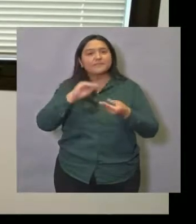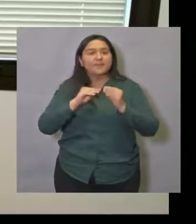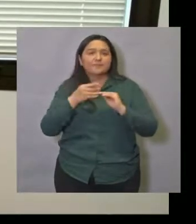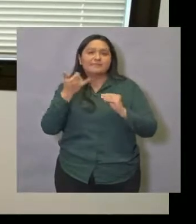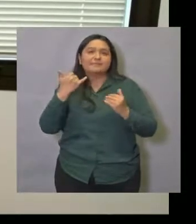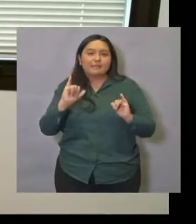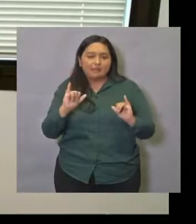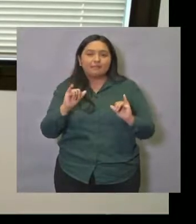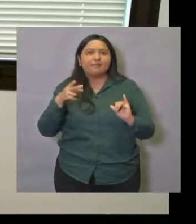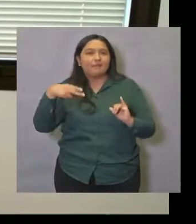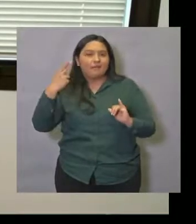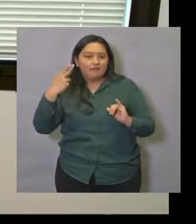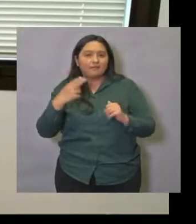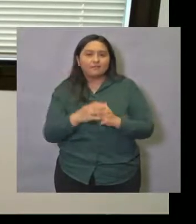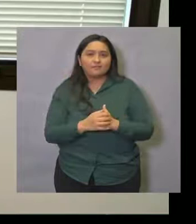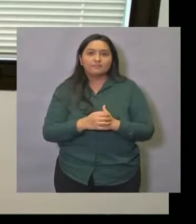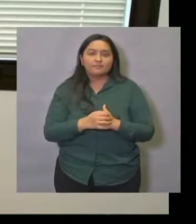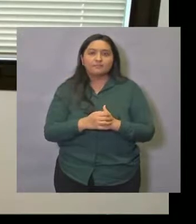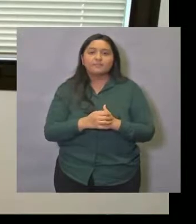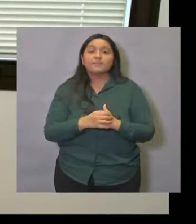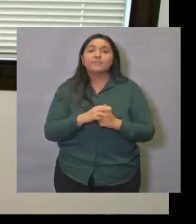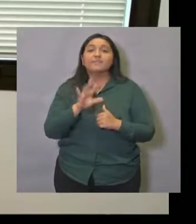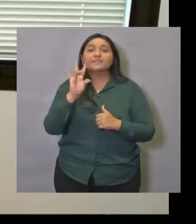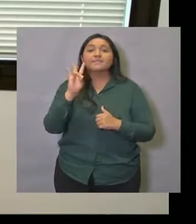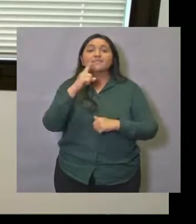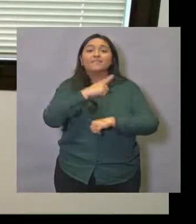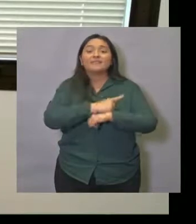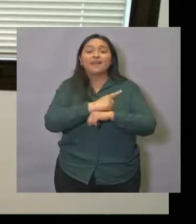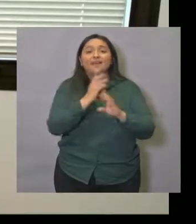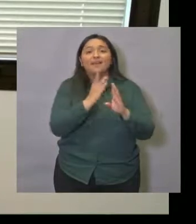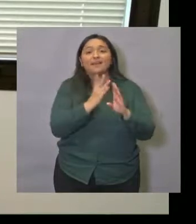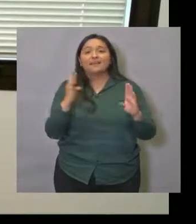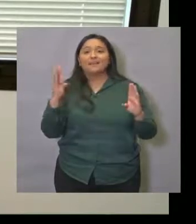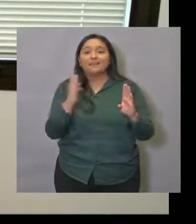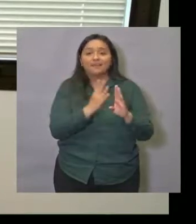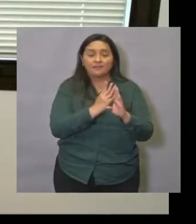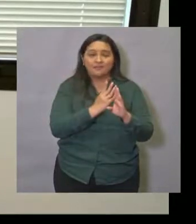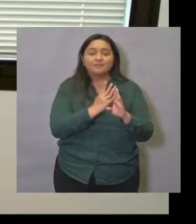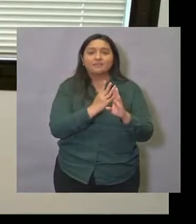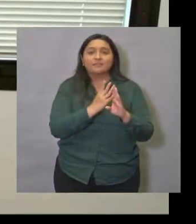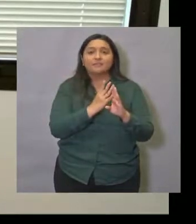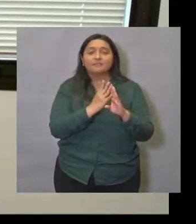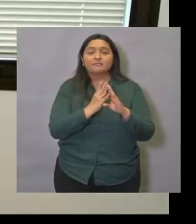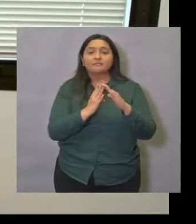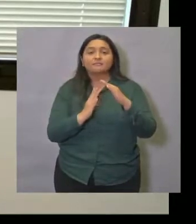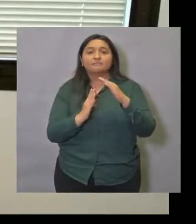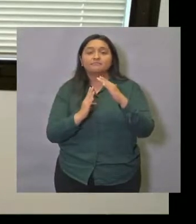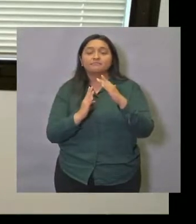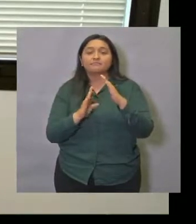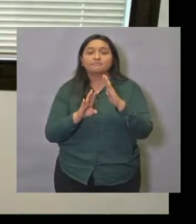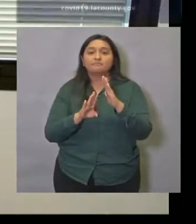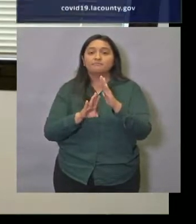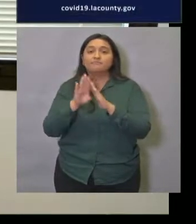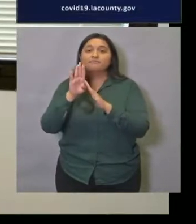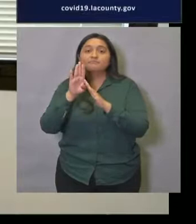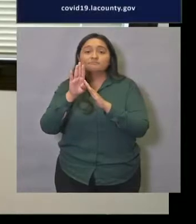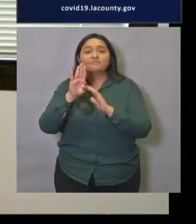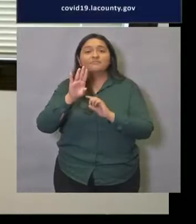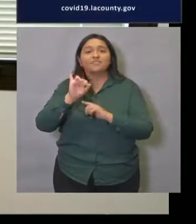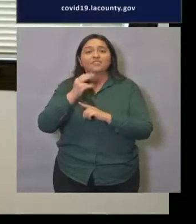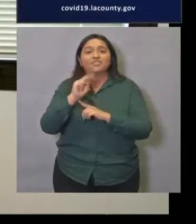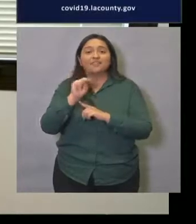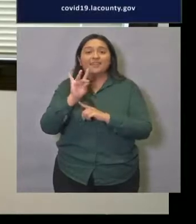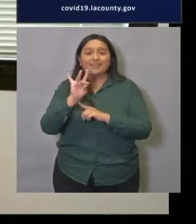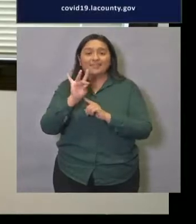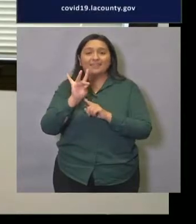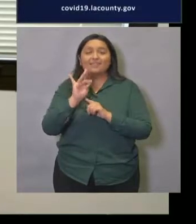elevados. El promedio de 7 días de casos diarios alcanzó su punto máximo el 8 de enero con más de 15,000